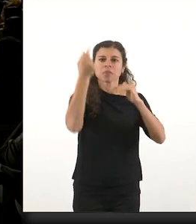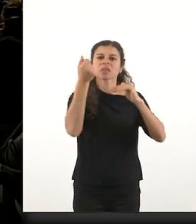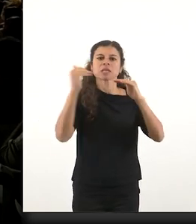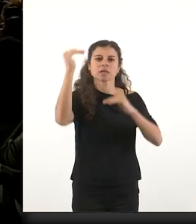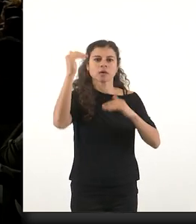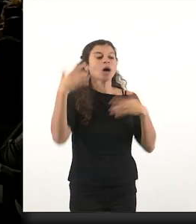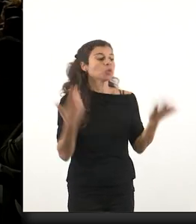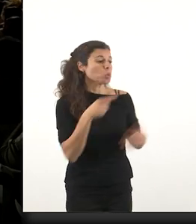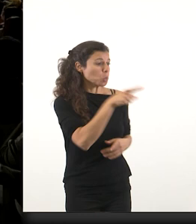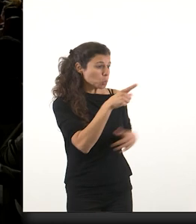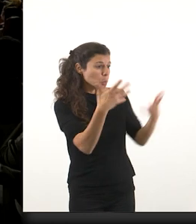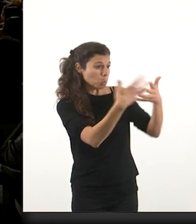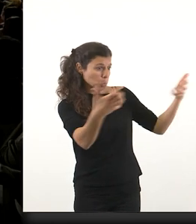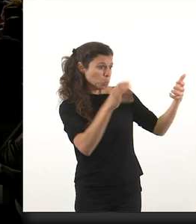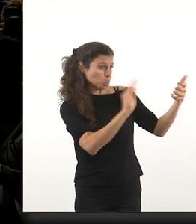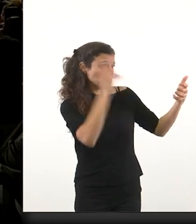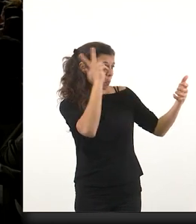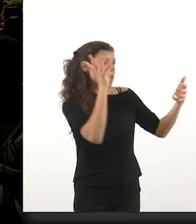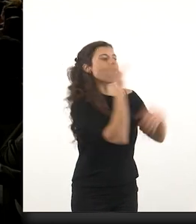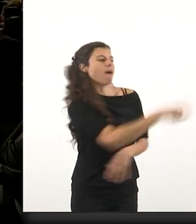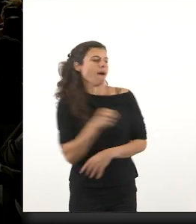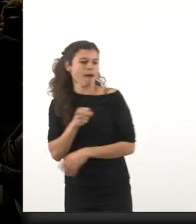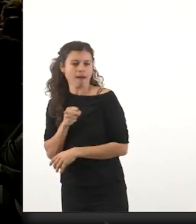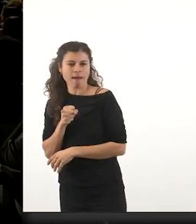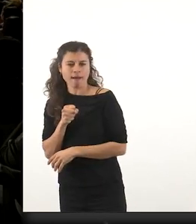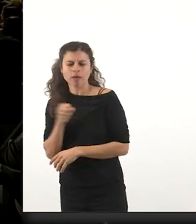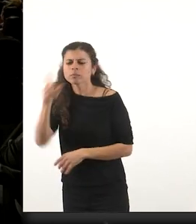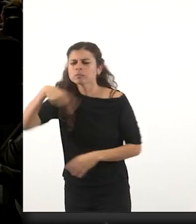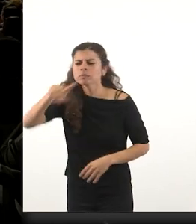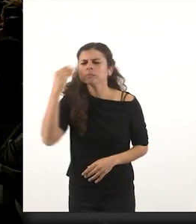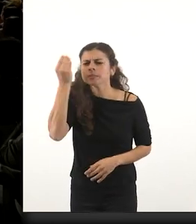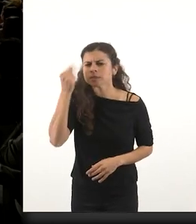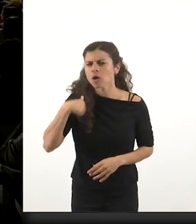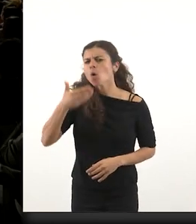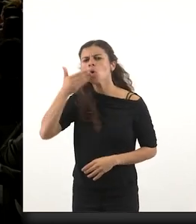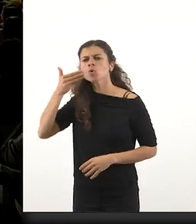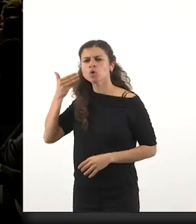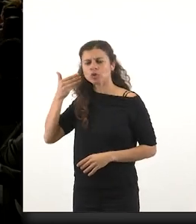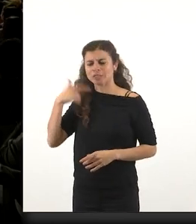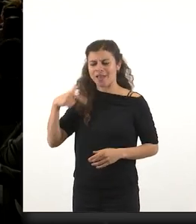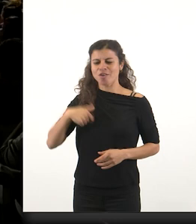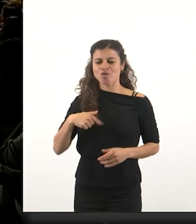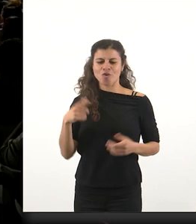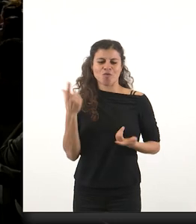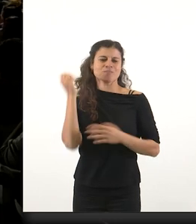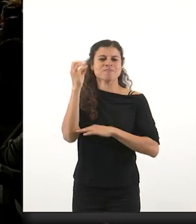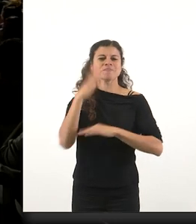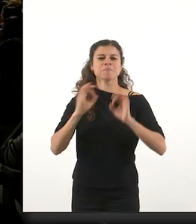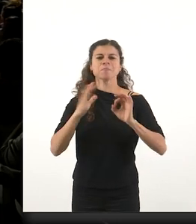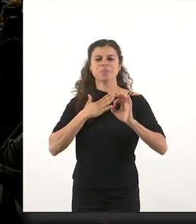ese, que te lo colonizo con todo mi chocho. ¿Ustedes de verdad creen que estoy orgullosa de acabar este monólogo con una frase colonizada de